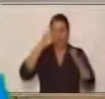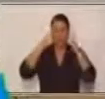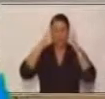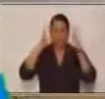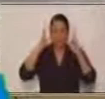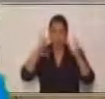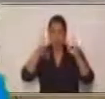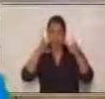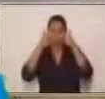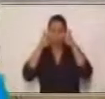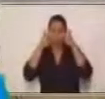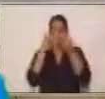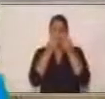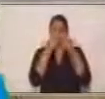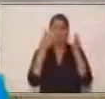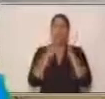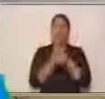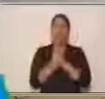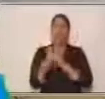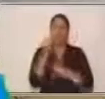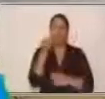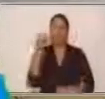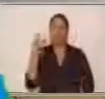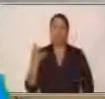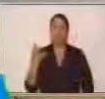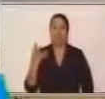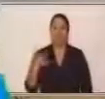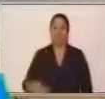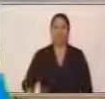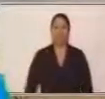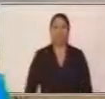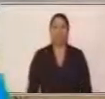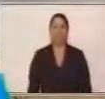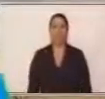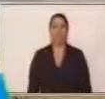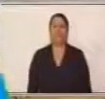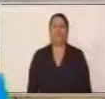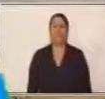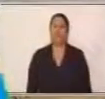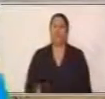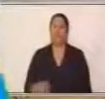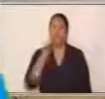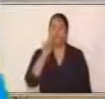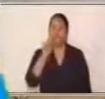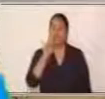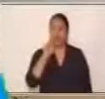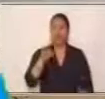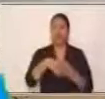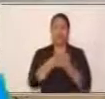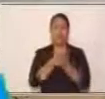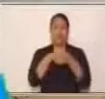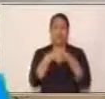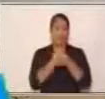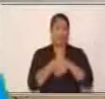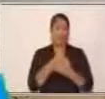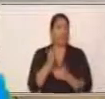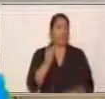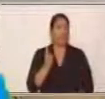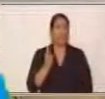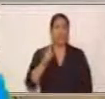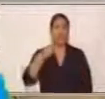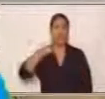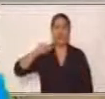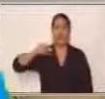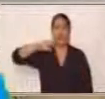y habilidad numérica. Antes de empezar, le recomiendo que lave sus manos constantemente con agua y